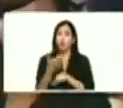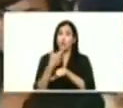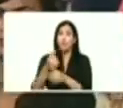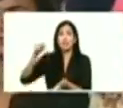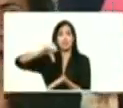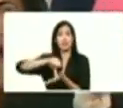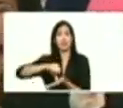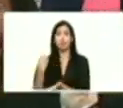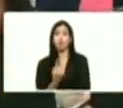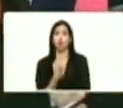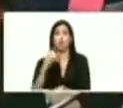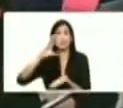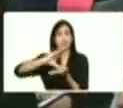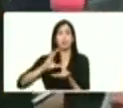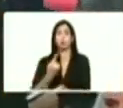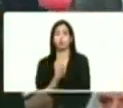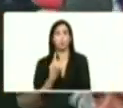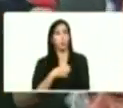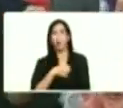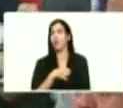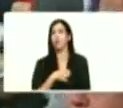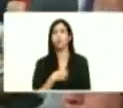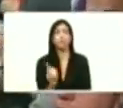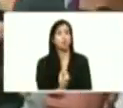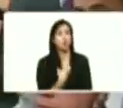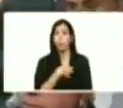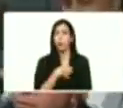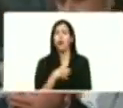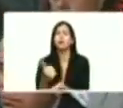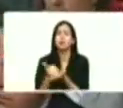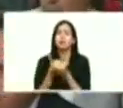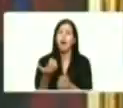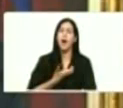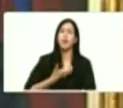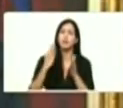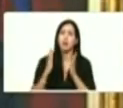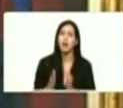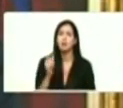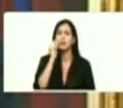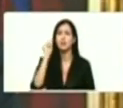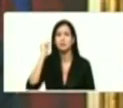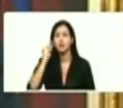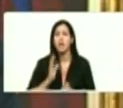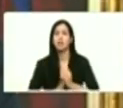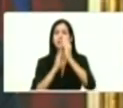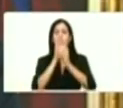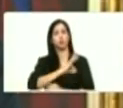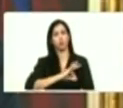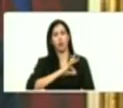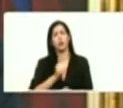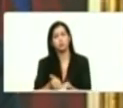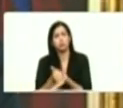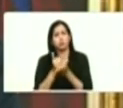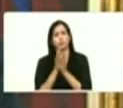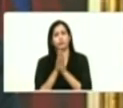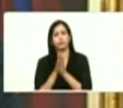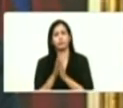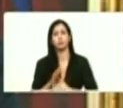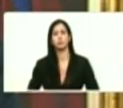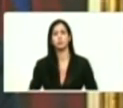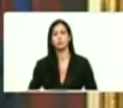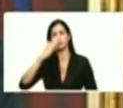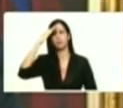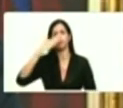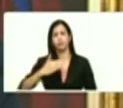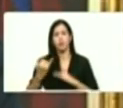solito por aquí yo ayuda alcaldes alcaldesas líderes sociales fuerza armada nacional